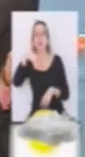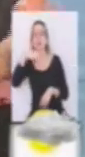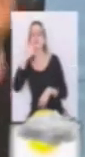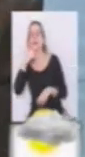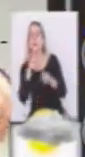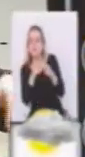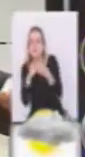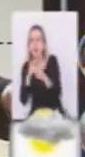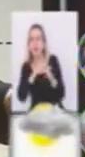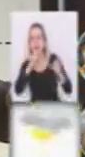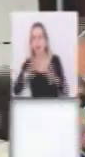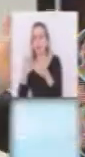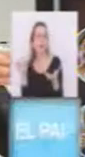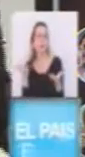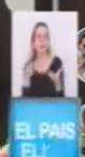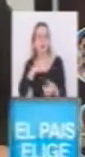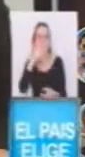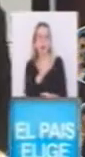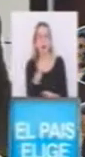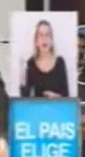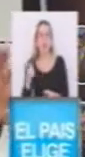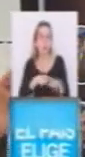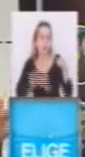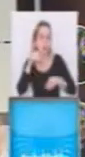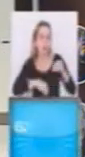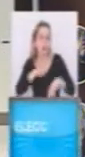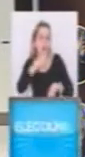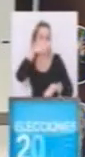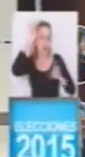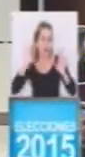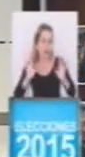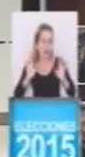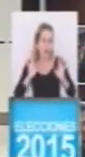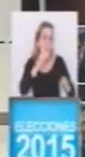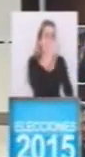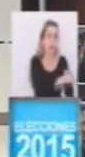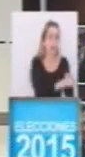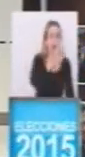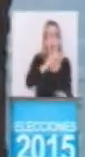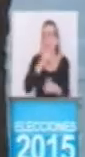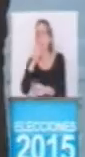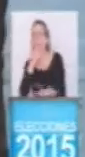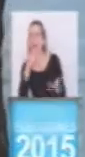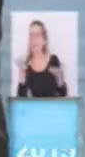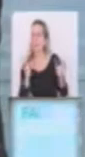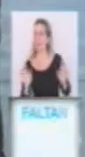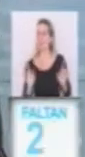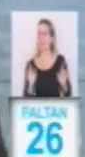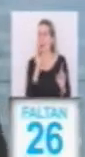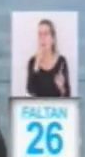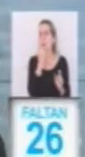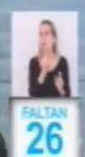sí. No es que la gente va como corderito a donde te dice el líder. Me parece que... Yo creo evolucionó que mucho el voto de la... Sea cual fuera